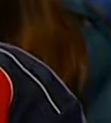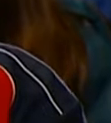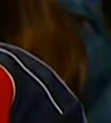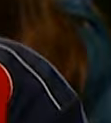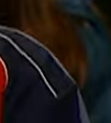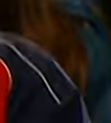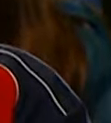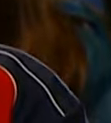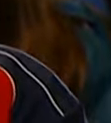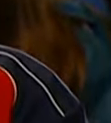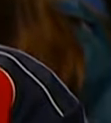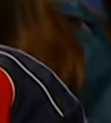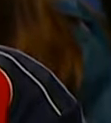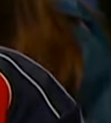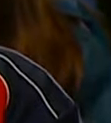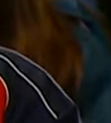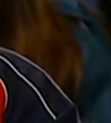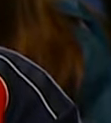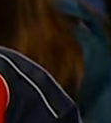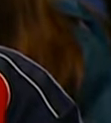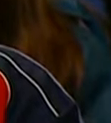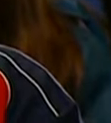Mira, me habré equivocado cogiendo la guau.